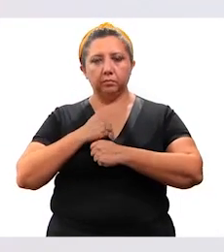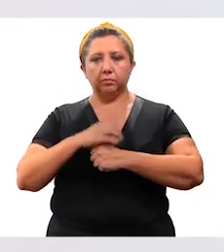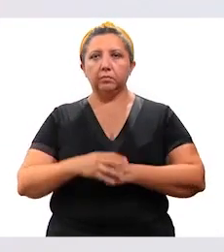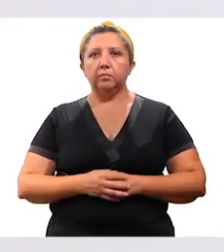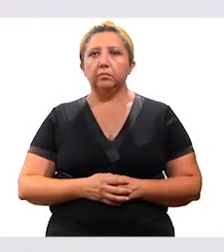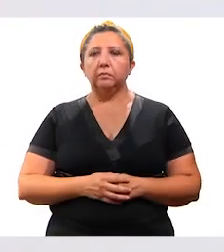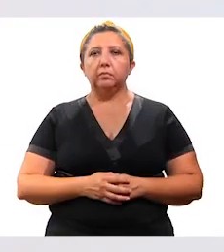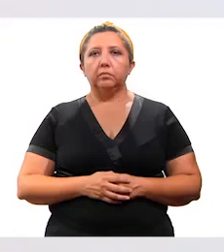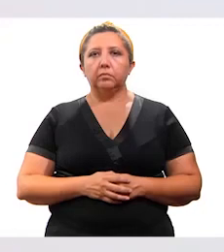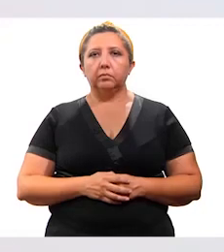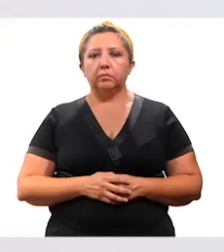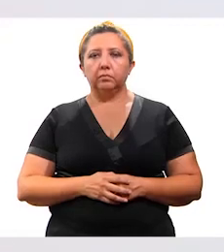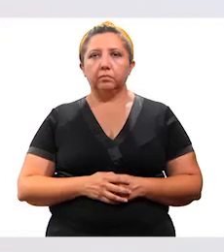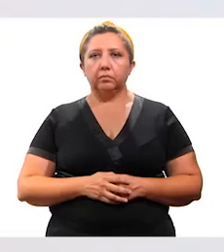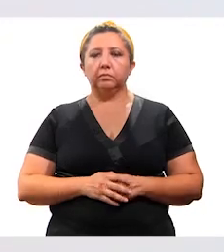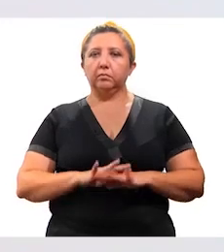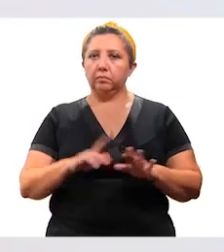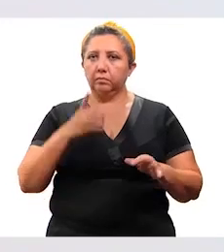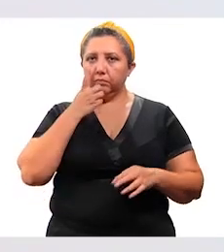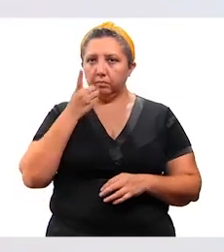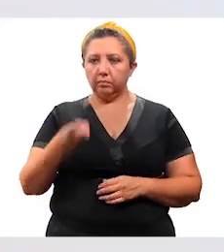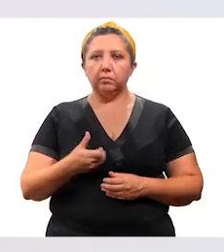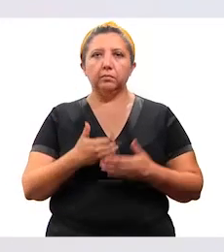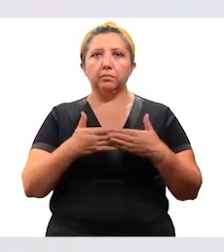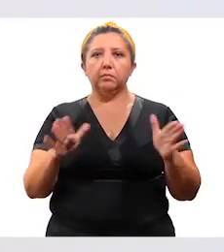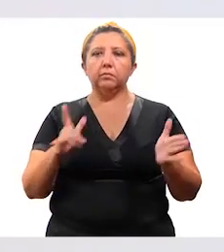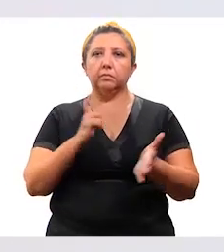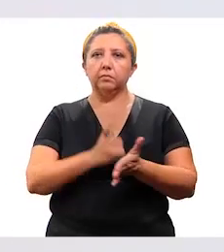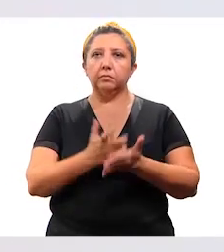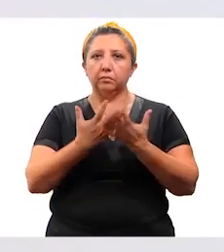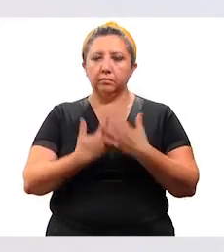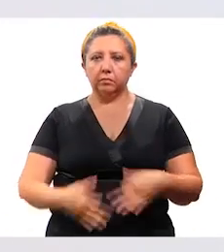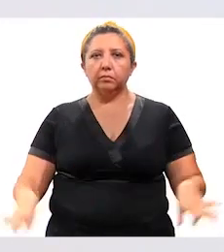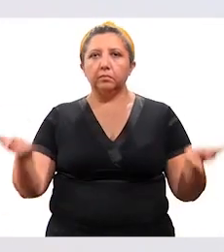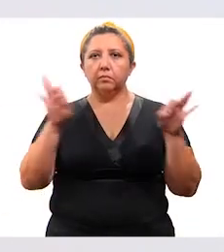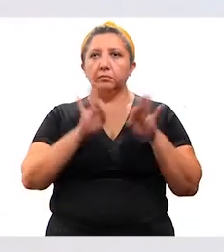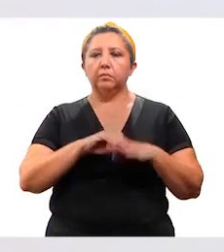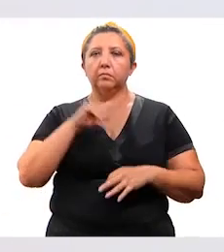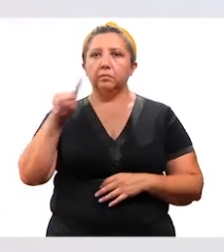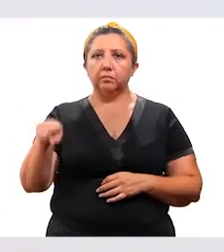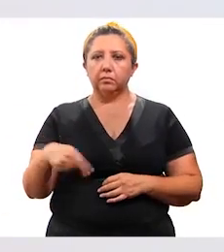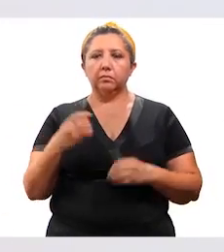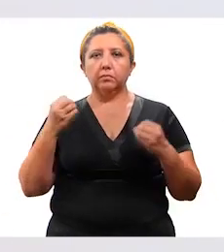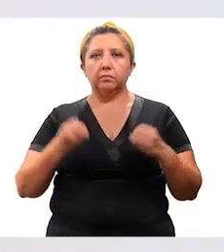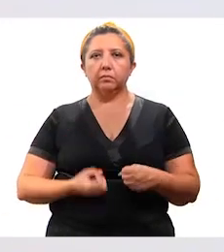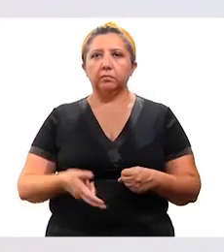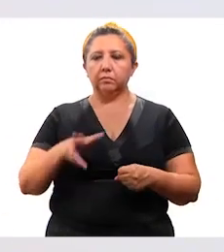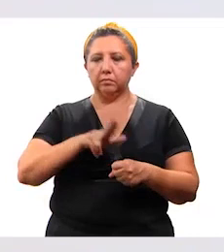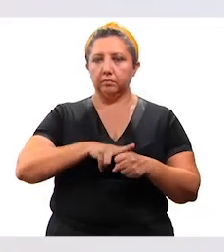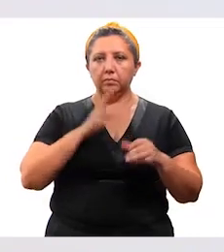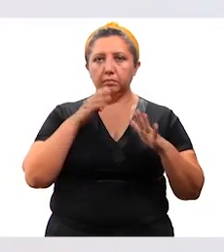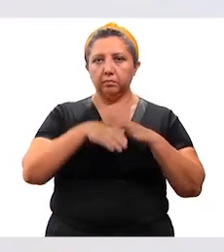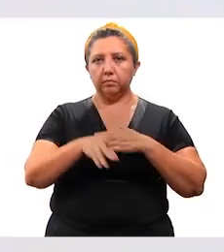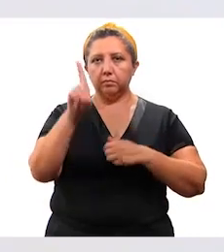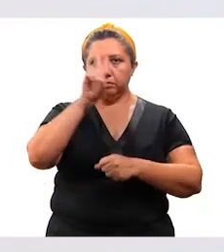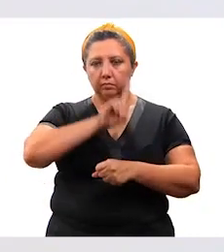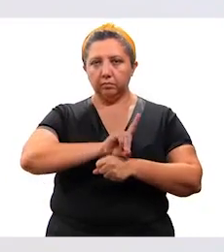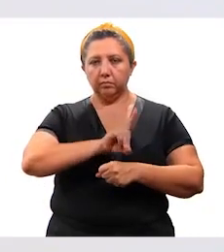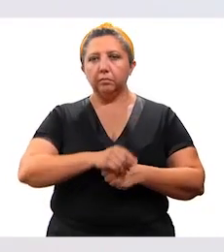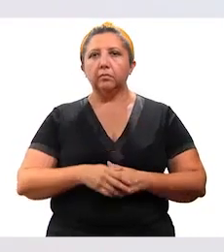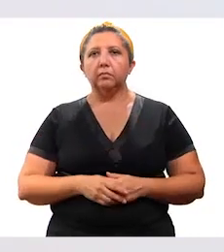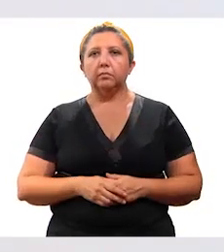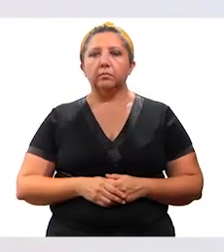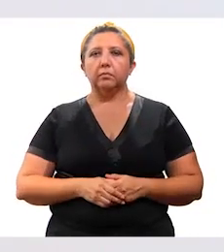Fuerzas Armadas. Como se ha señalado, en la reapertura económica los datos más importantes son la ocupación hospitalaria y los